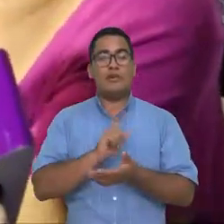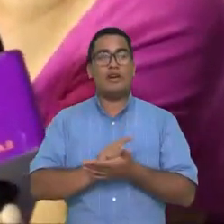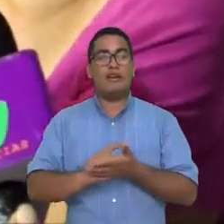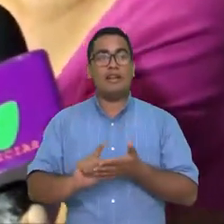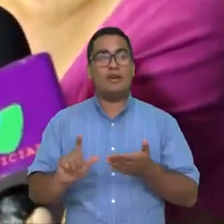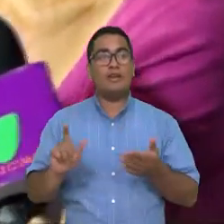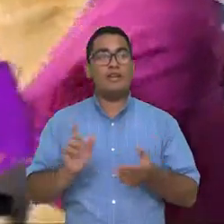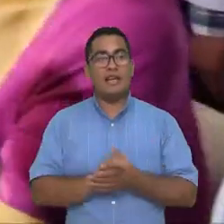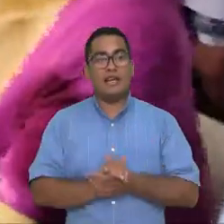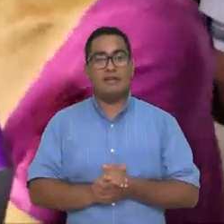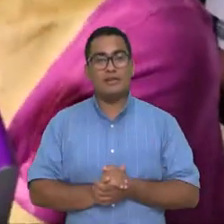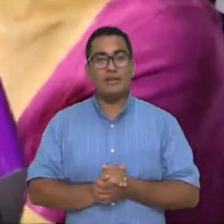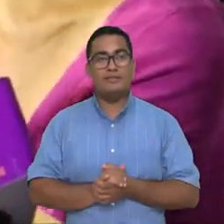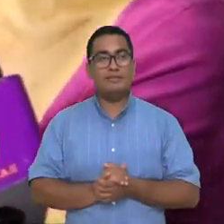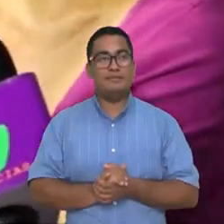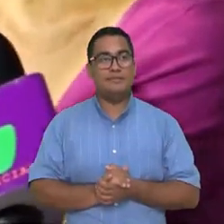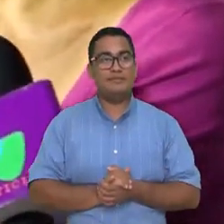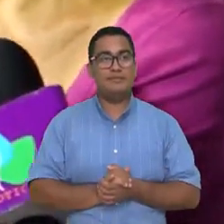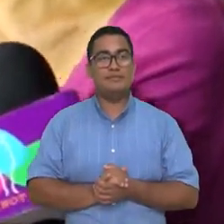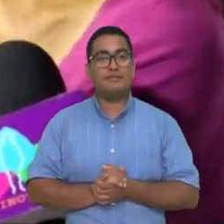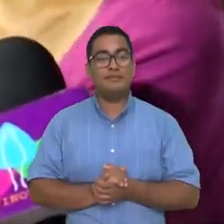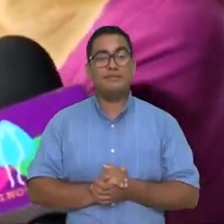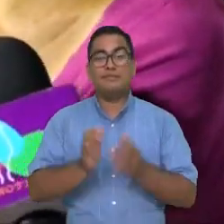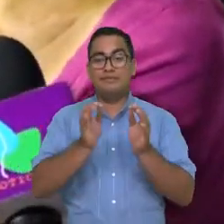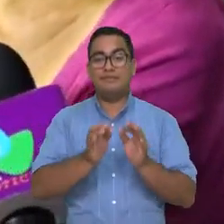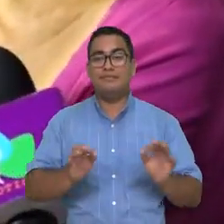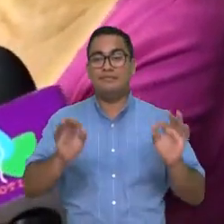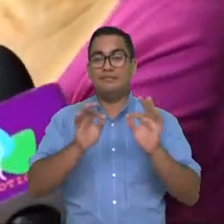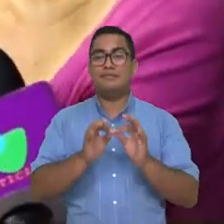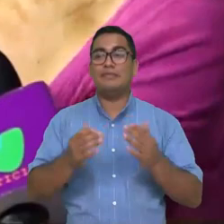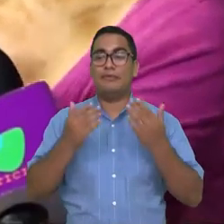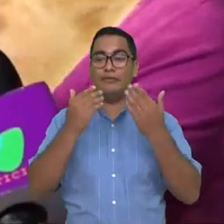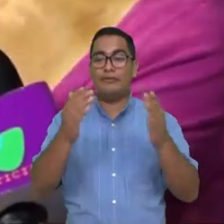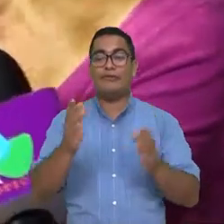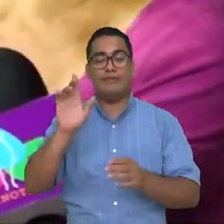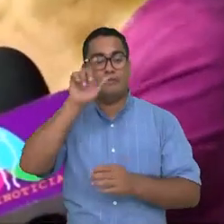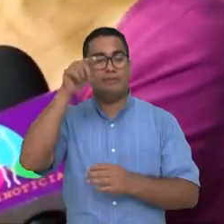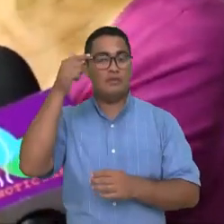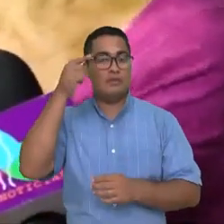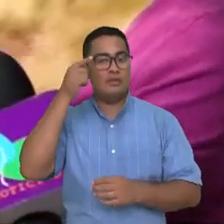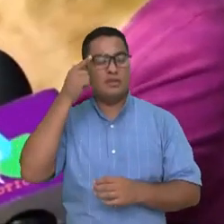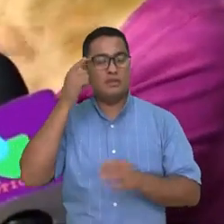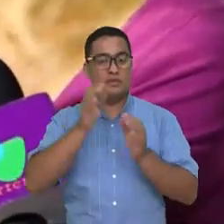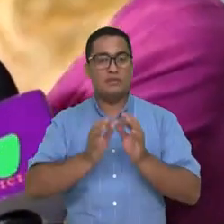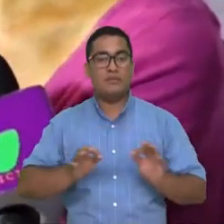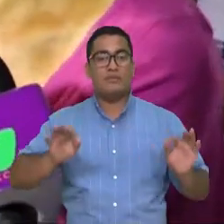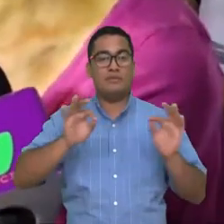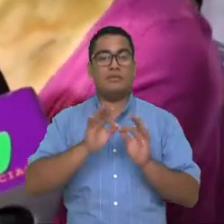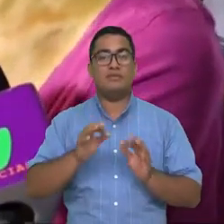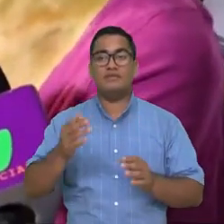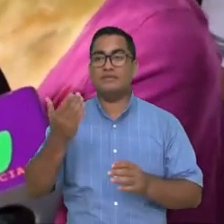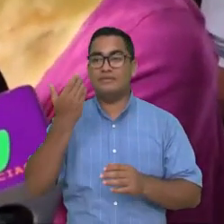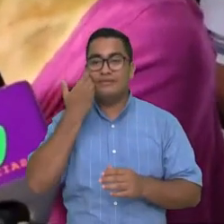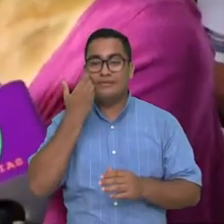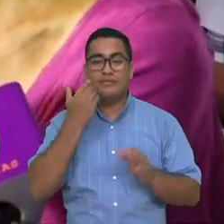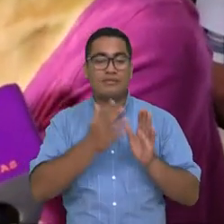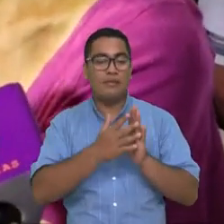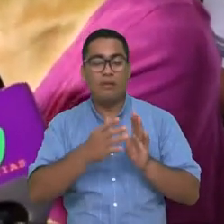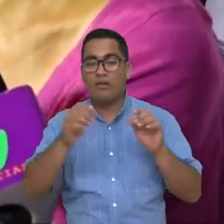Dios. Con confianza con el gobierno y que esa peste que anda no va a entrar a